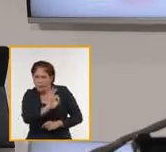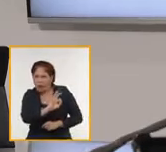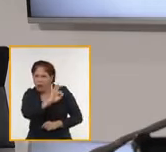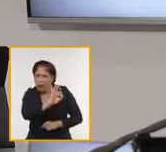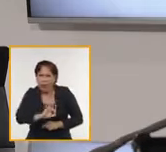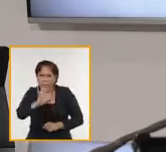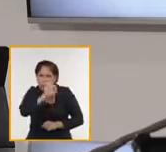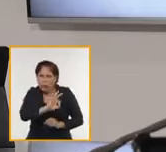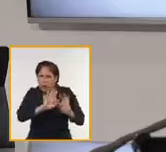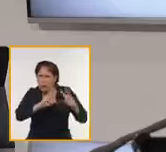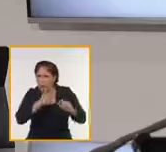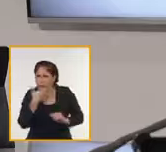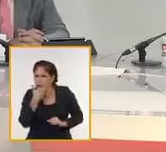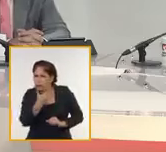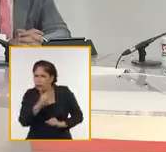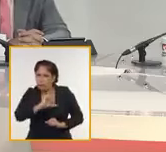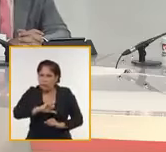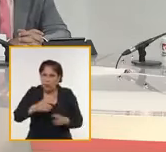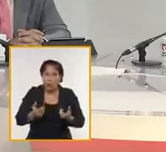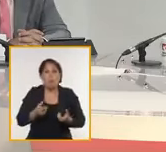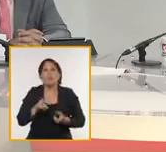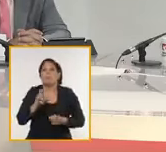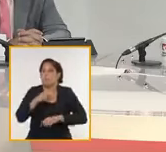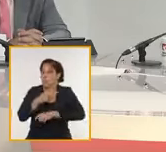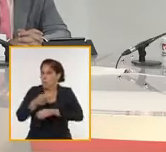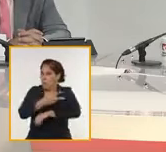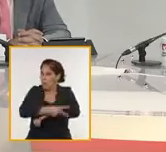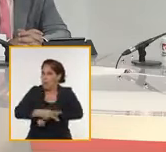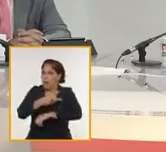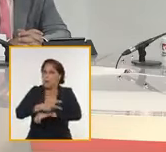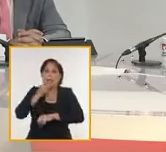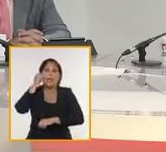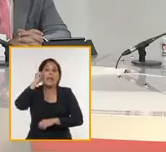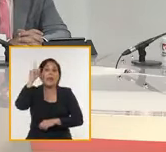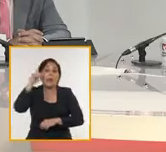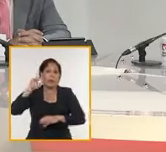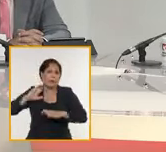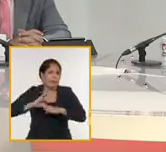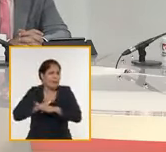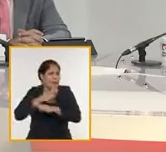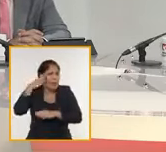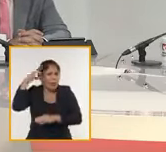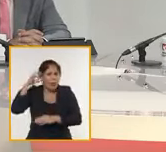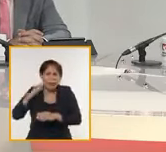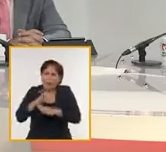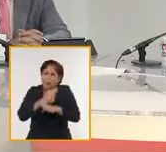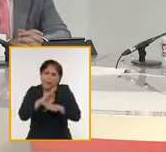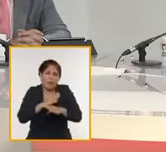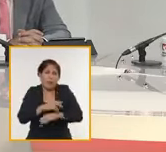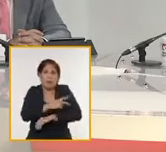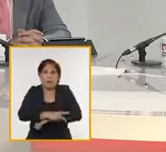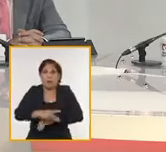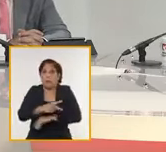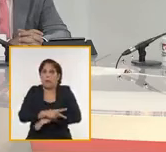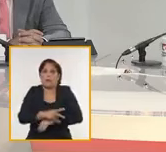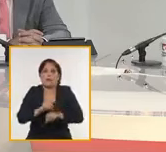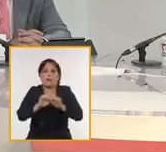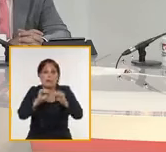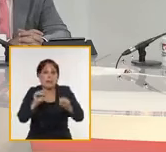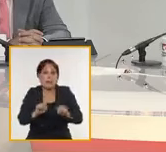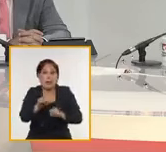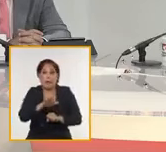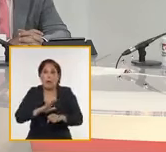resultados que ha obtenido, primero, son países de ideologías diferentes, son países de sistemas